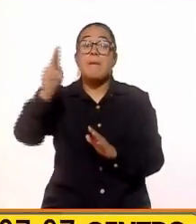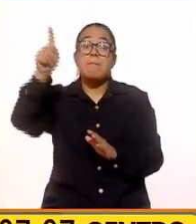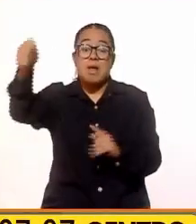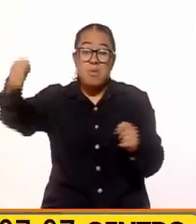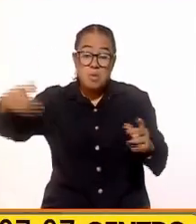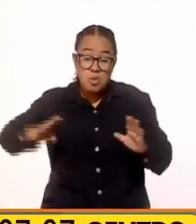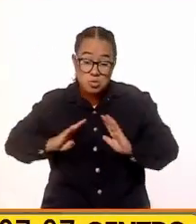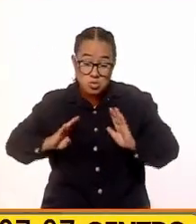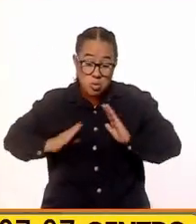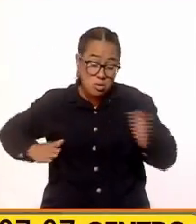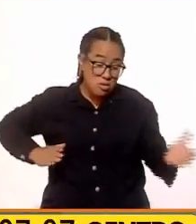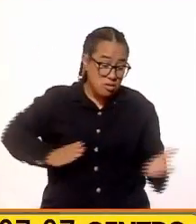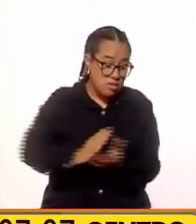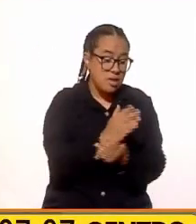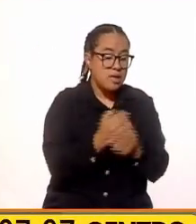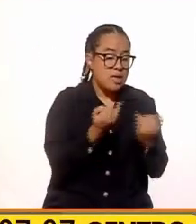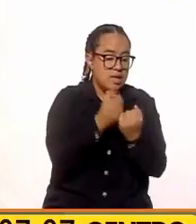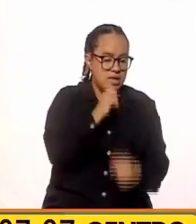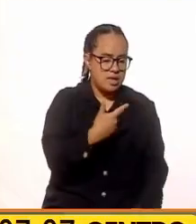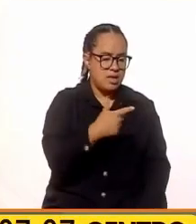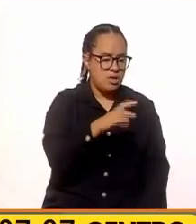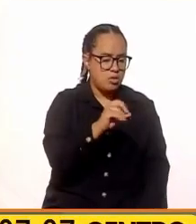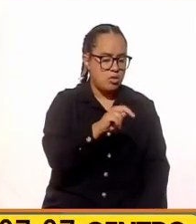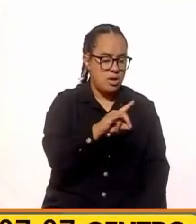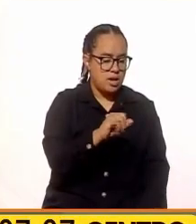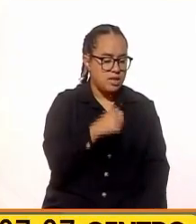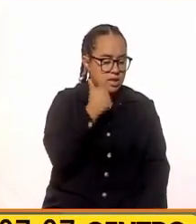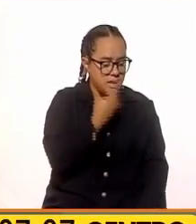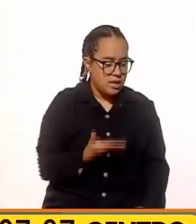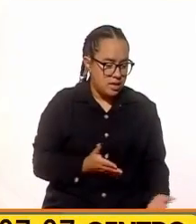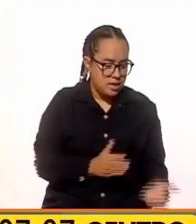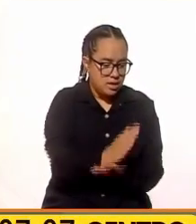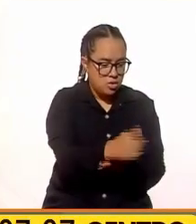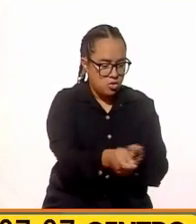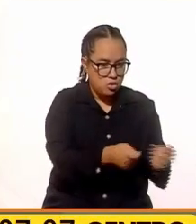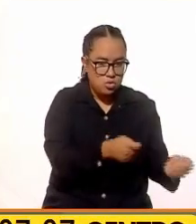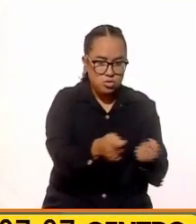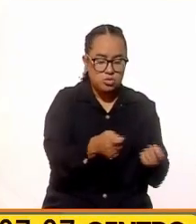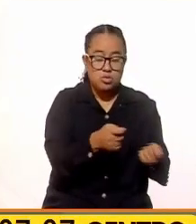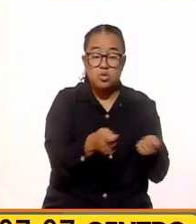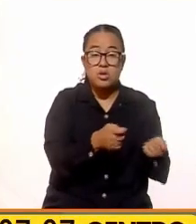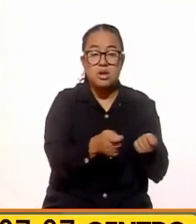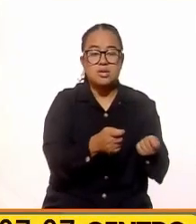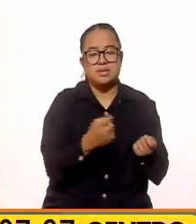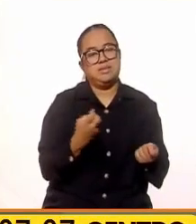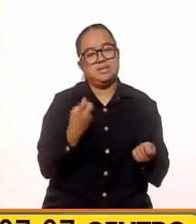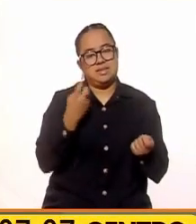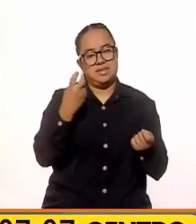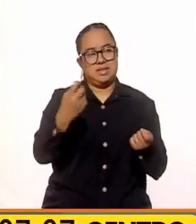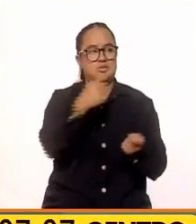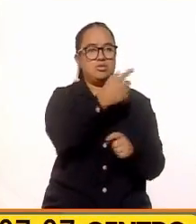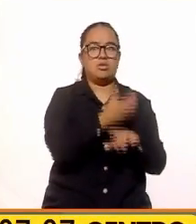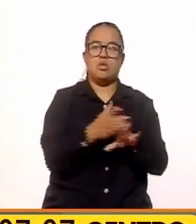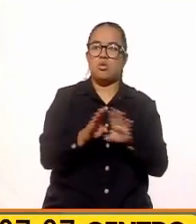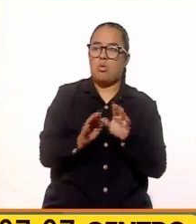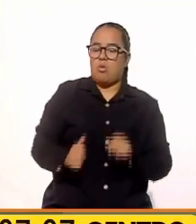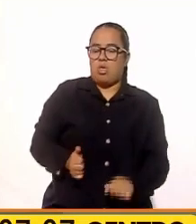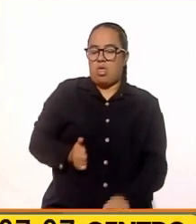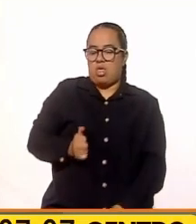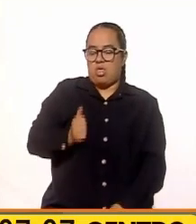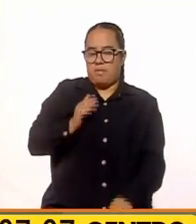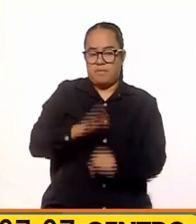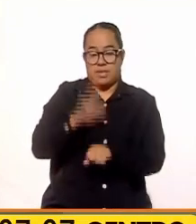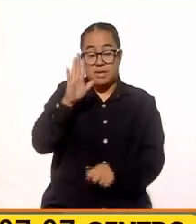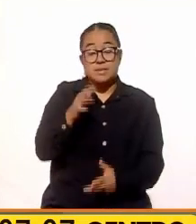intención de anexar Groenlandia, lleva hacia otro nivel, digamos, del poder de Estados Unidos, y lo que se